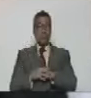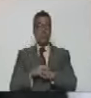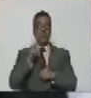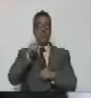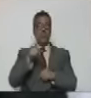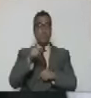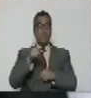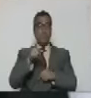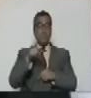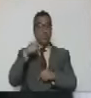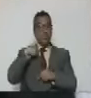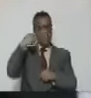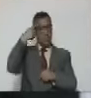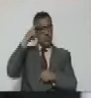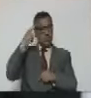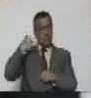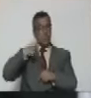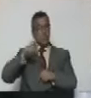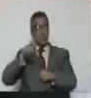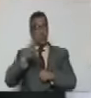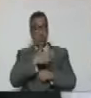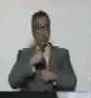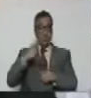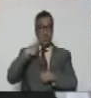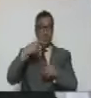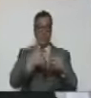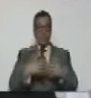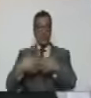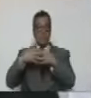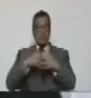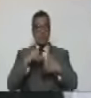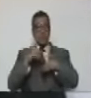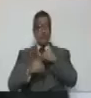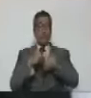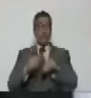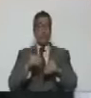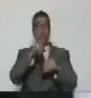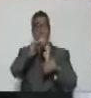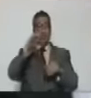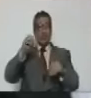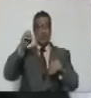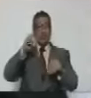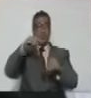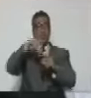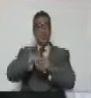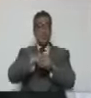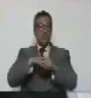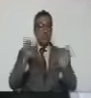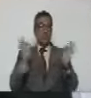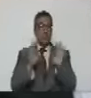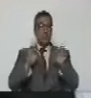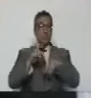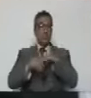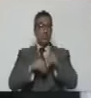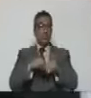Ese es el propósito que tienen los Estados Unidos. A 100 días de las elecciones, sin ninguna